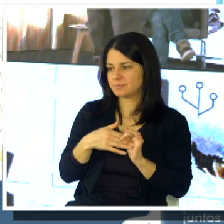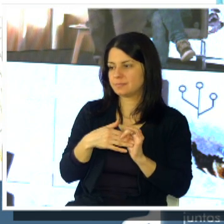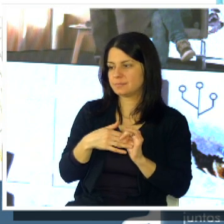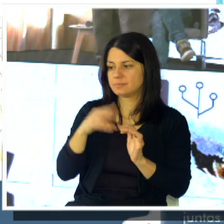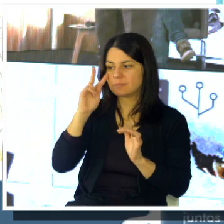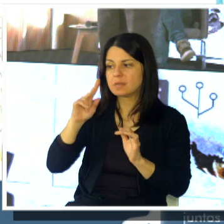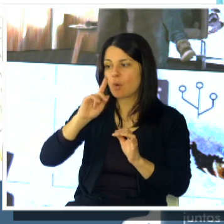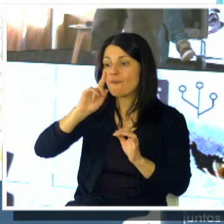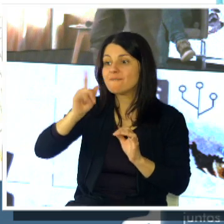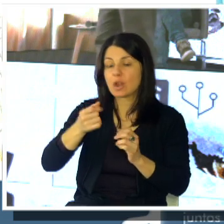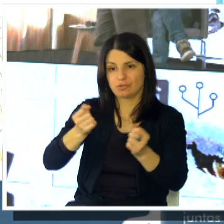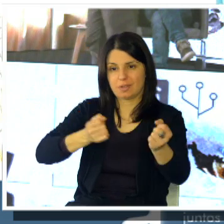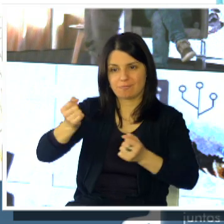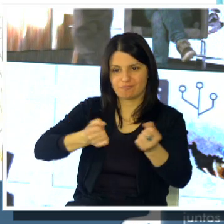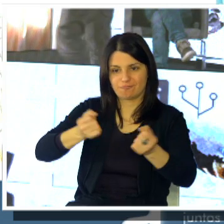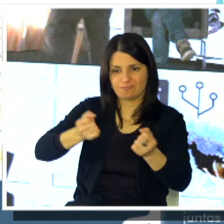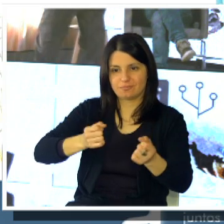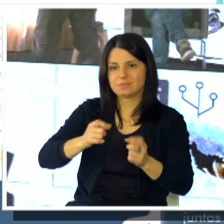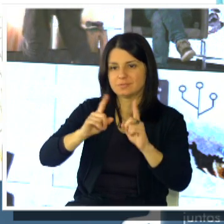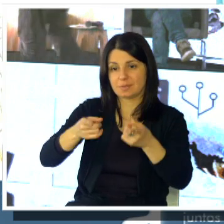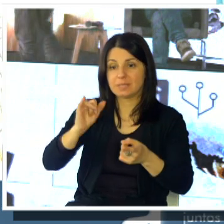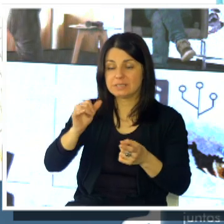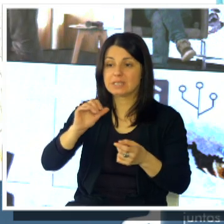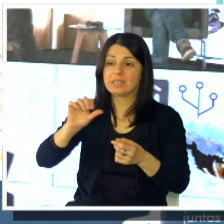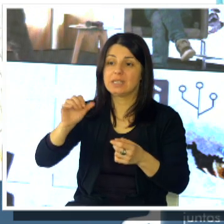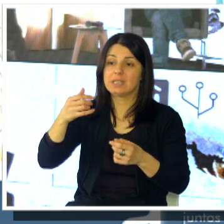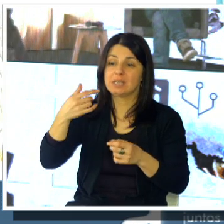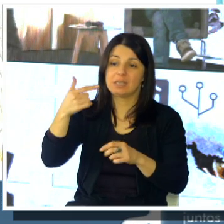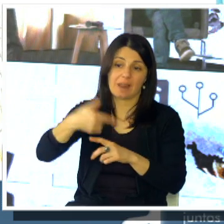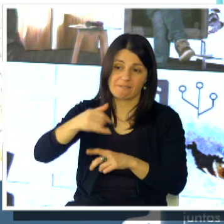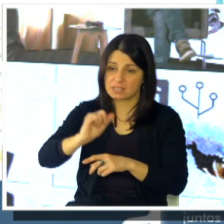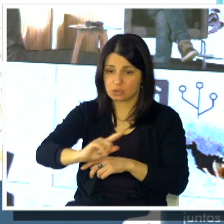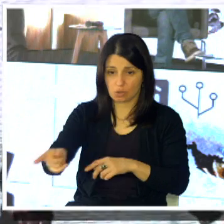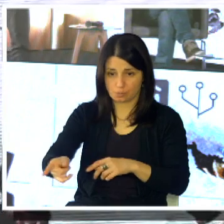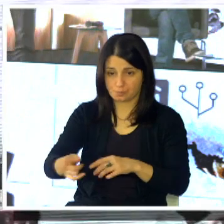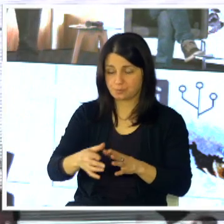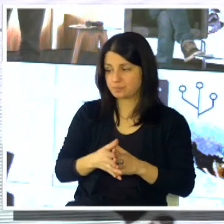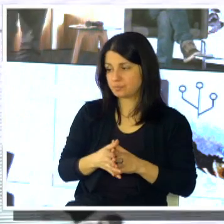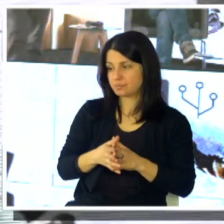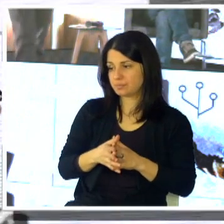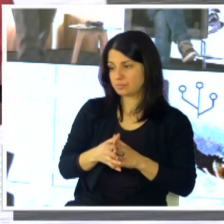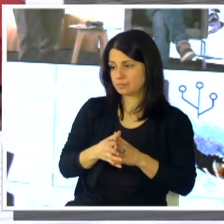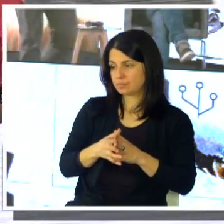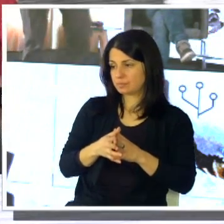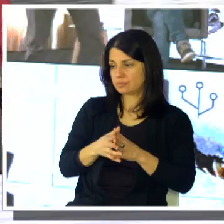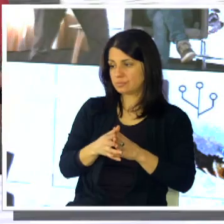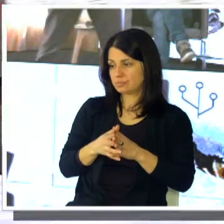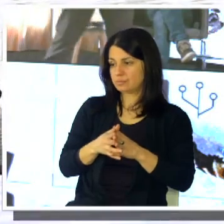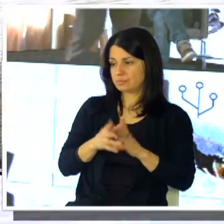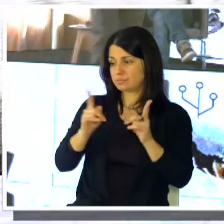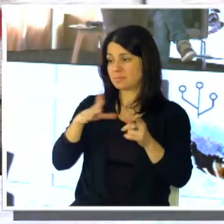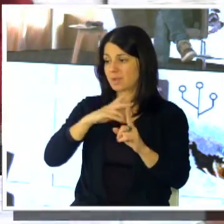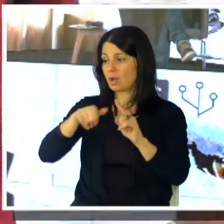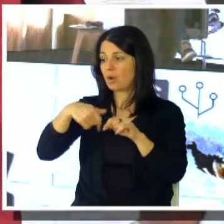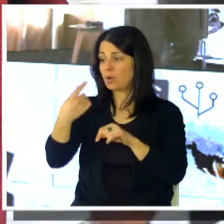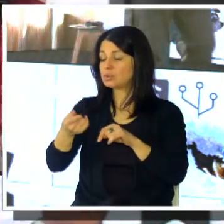qué velocidad circula, si tiene combustible o no. Bueno, también tenemos otros casos